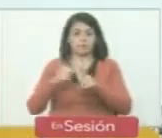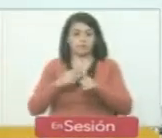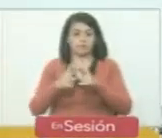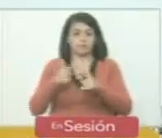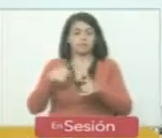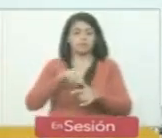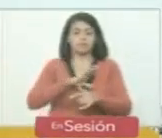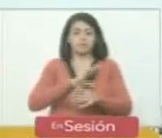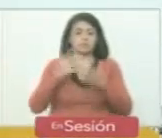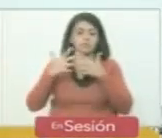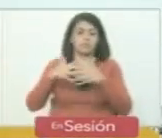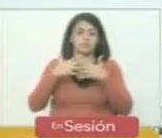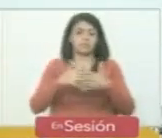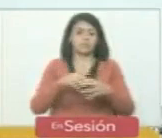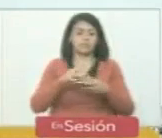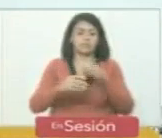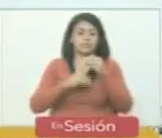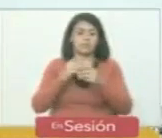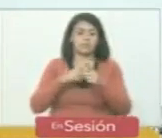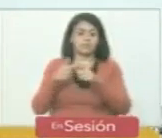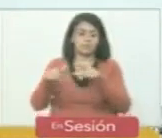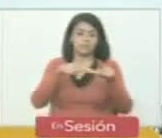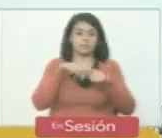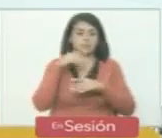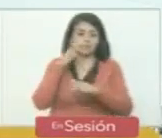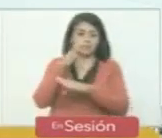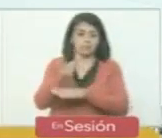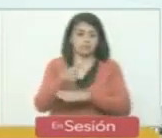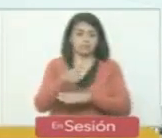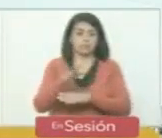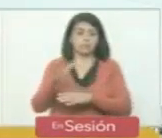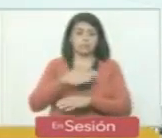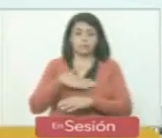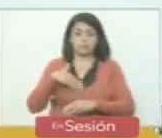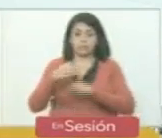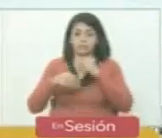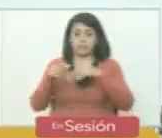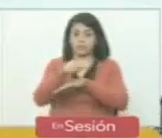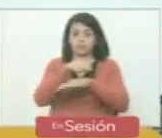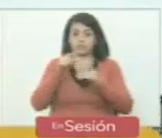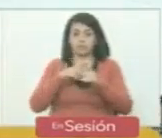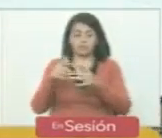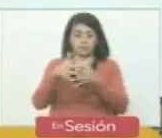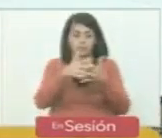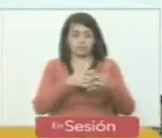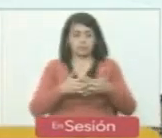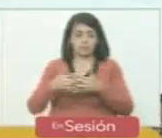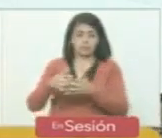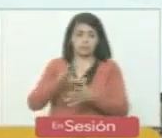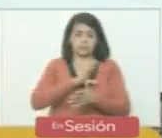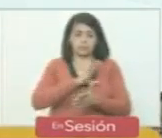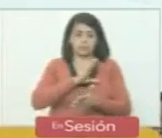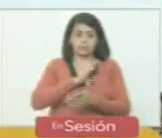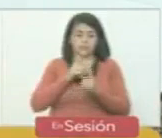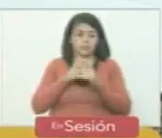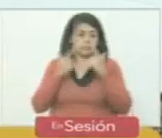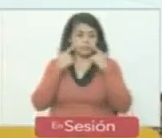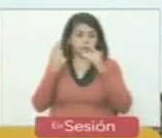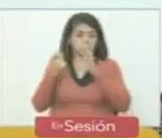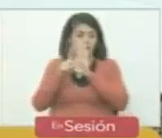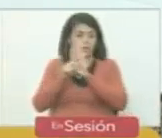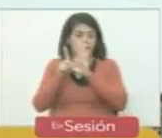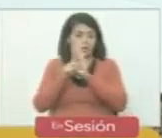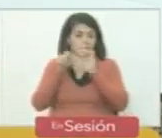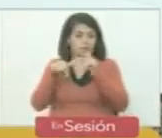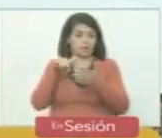propiedad de la empresa Conviasa, así como la pretensión del gobierno norteamericano de apropiarse ilegalmente